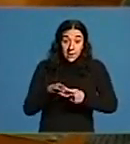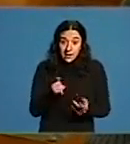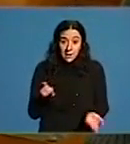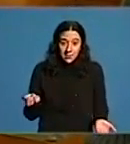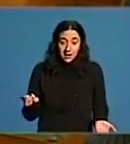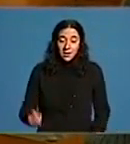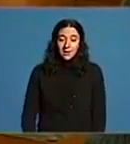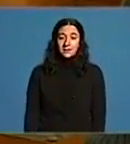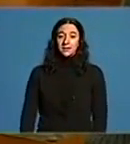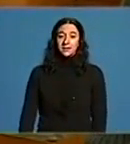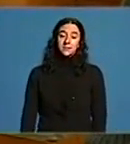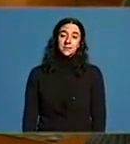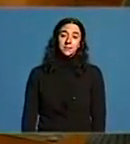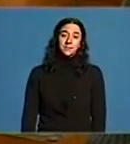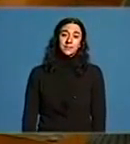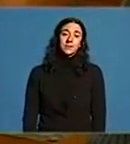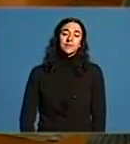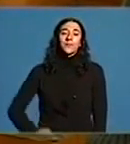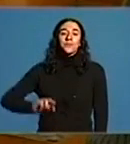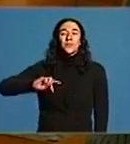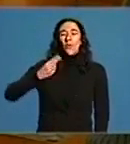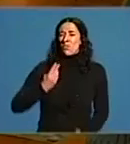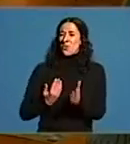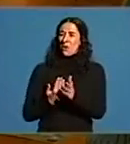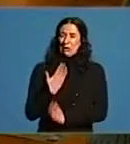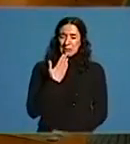mal, non? Entón, pois,